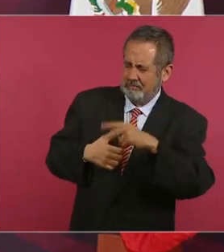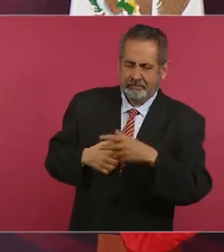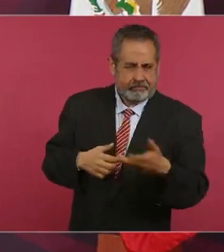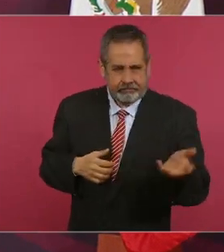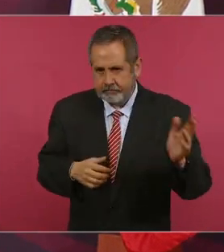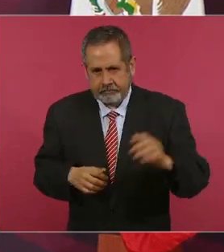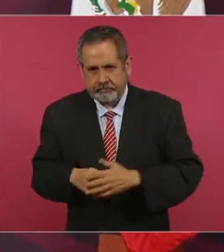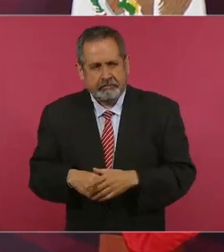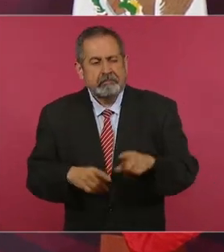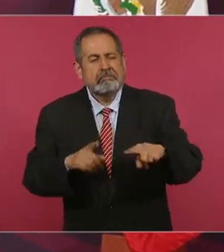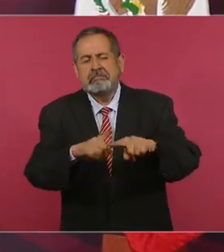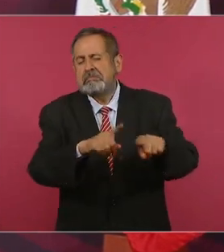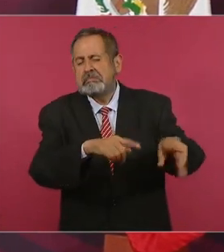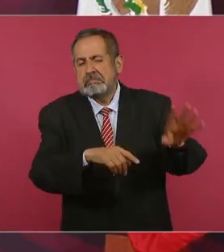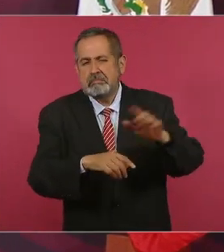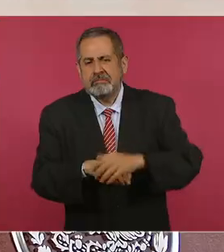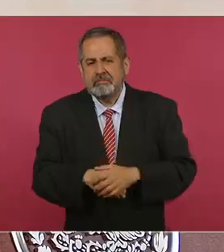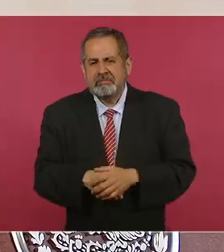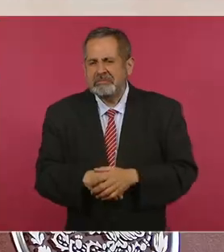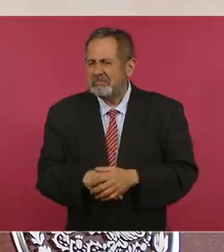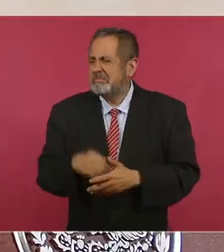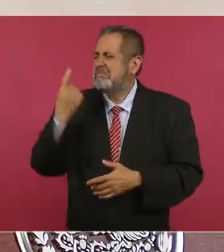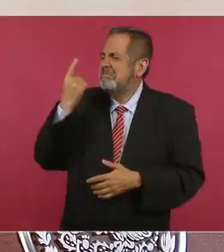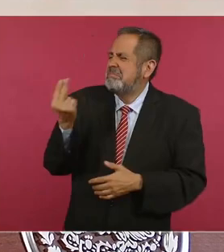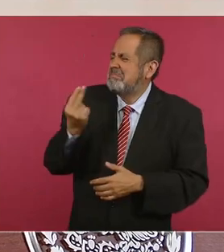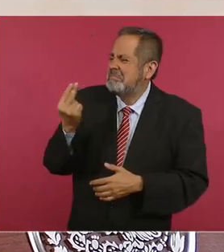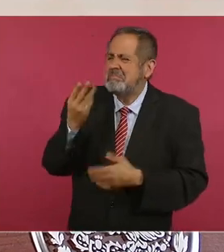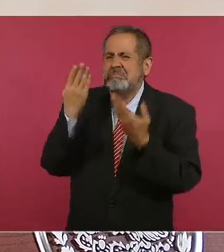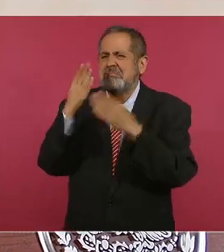Dijo alguien por ahí, ¿qué necesidad había